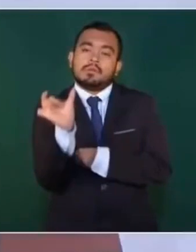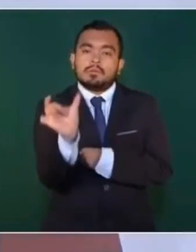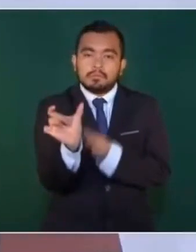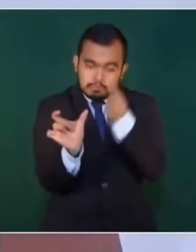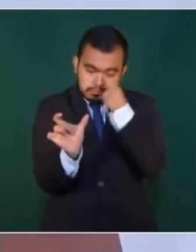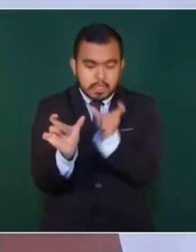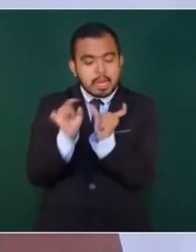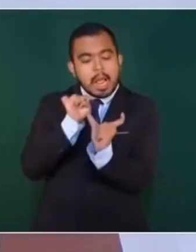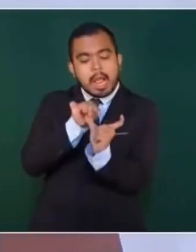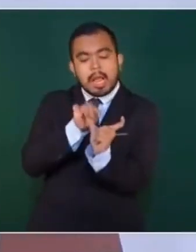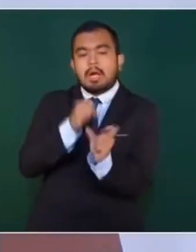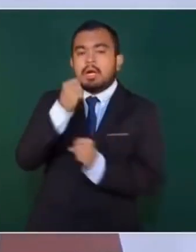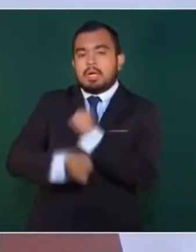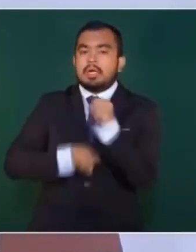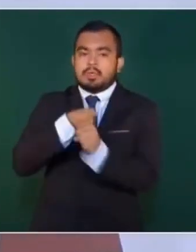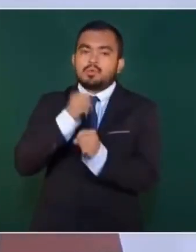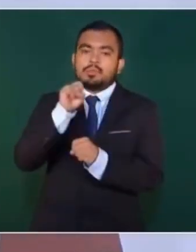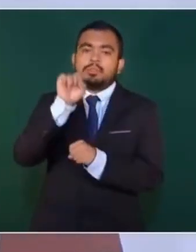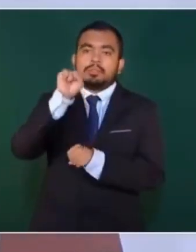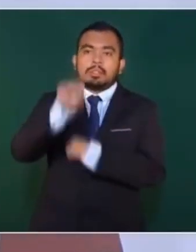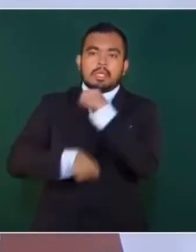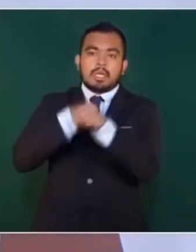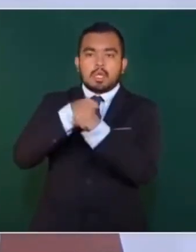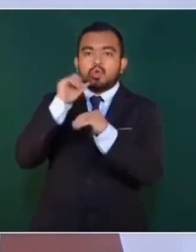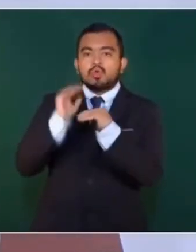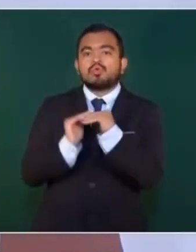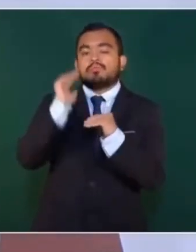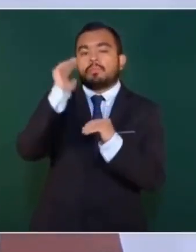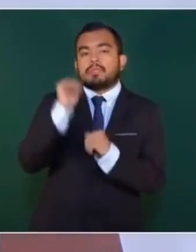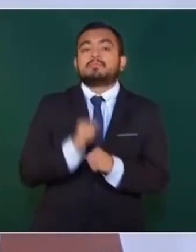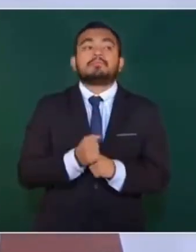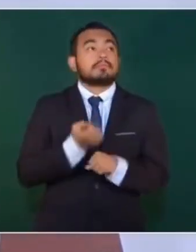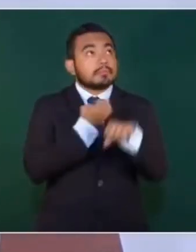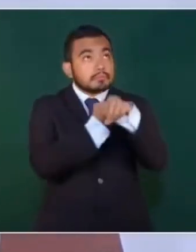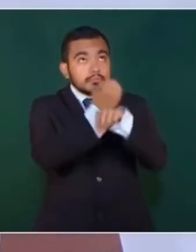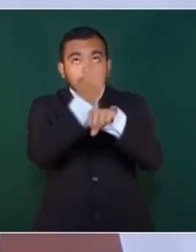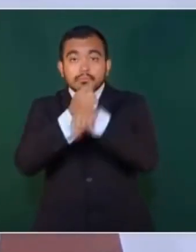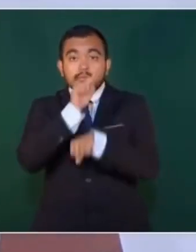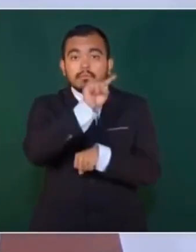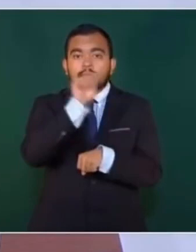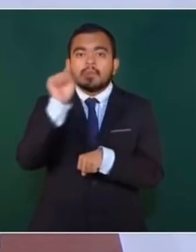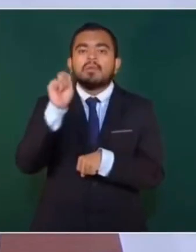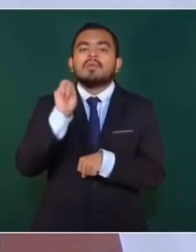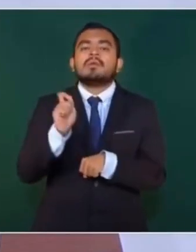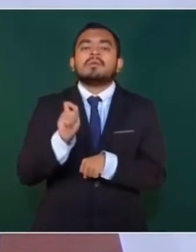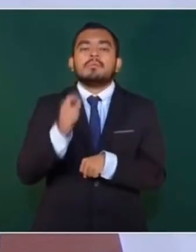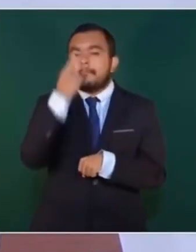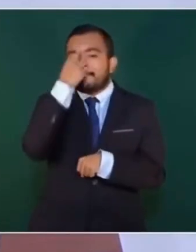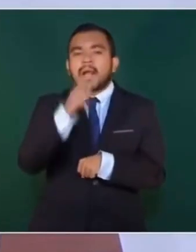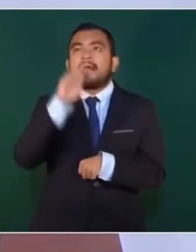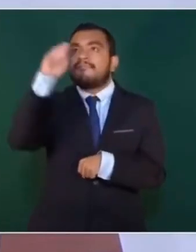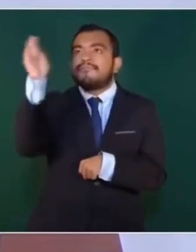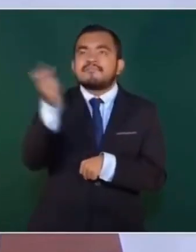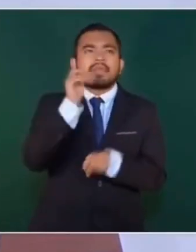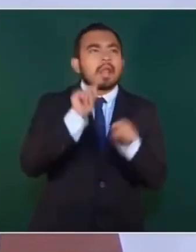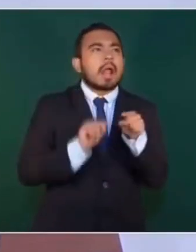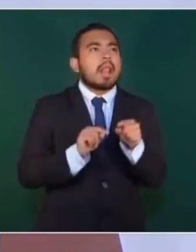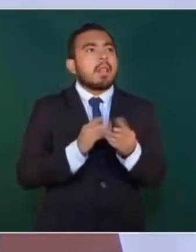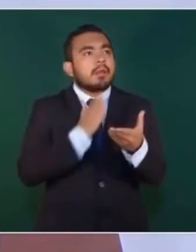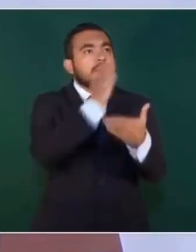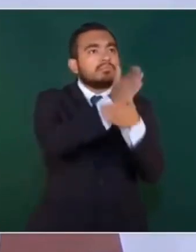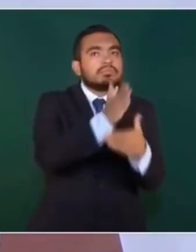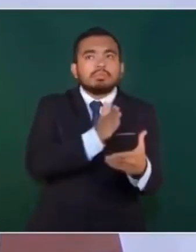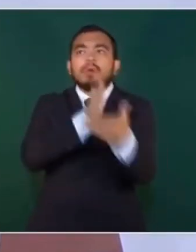su edad como de 60 y más. Y en cada entidad federativa, el operativo Correcaminos, operativo federal, estará